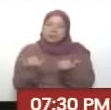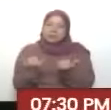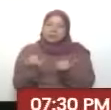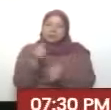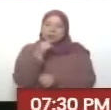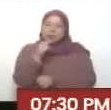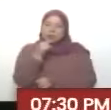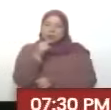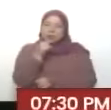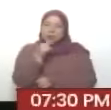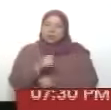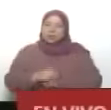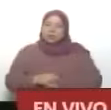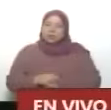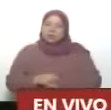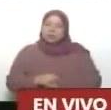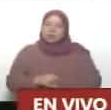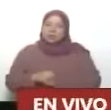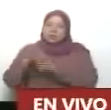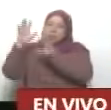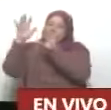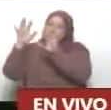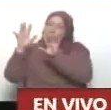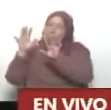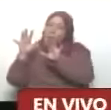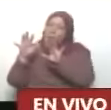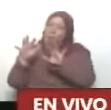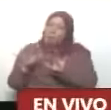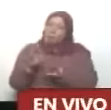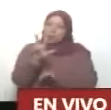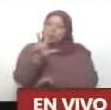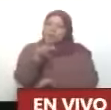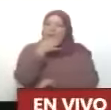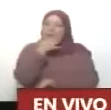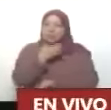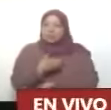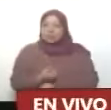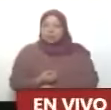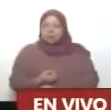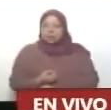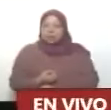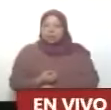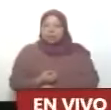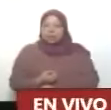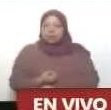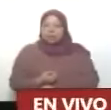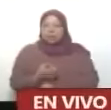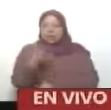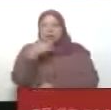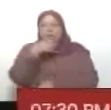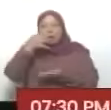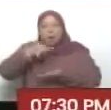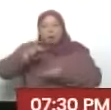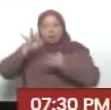5 de la mañana, domingo bendito. 3 de diciembre. Cafecito de